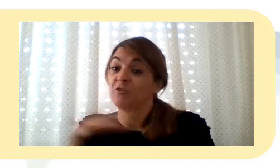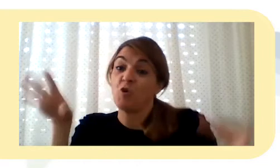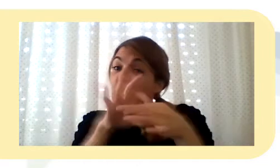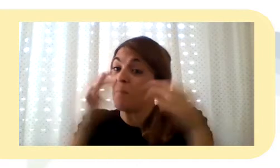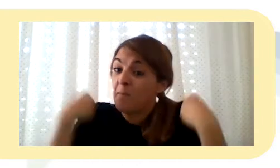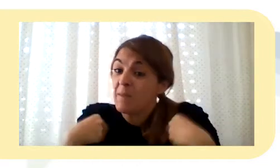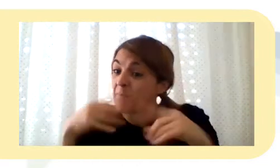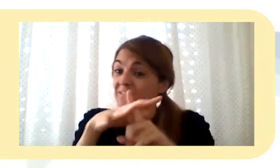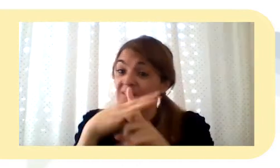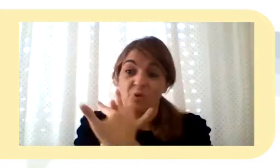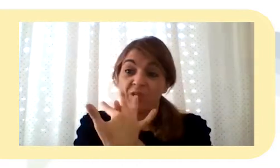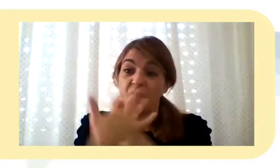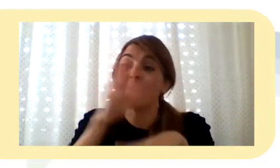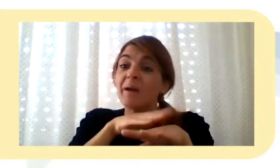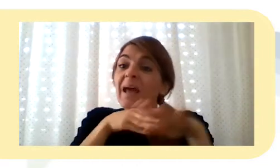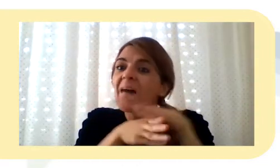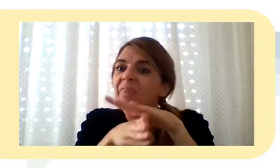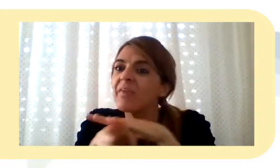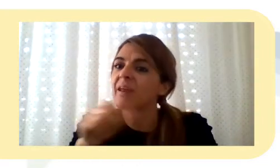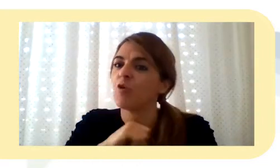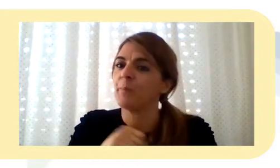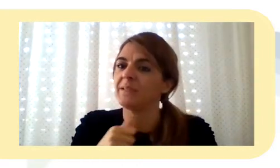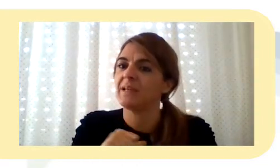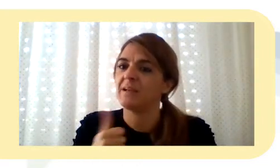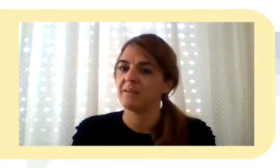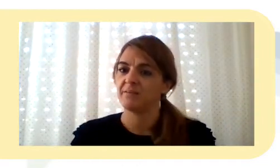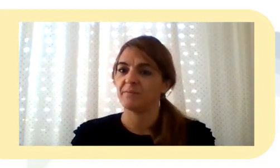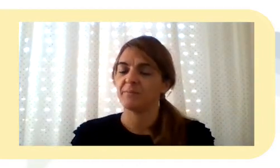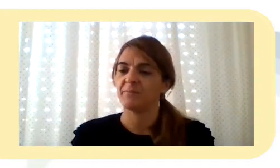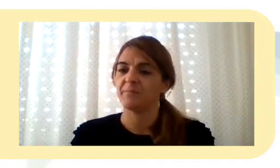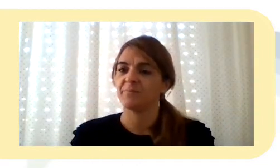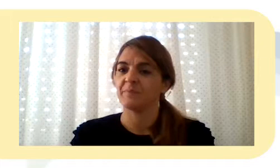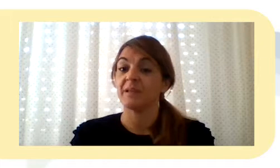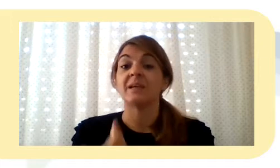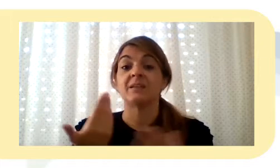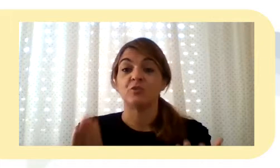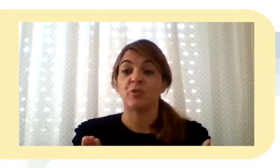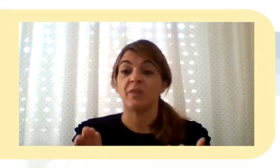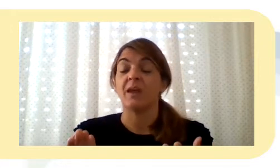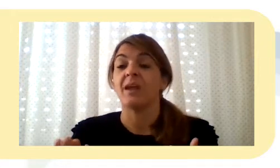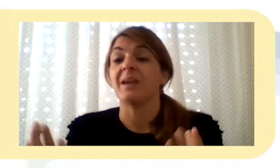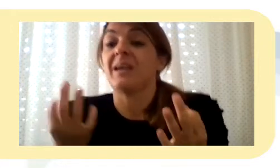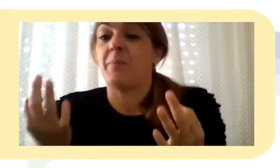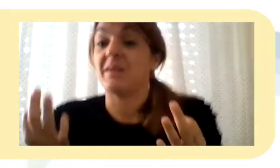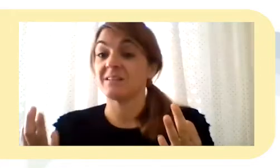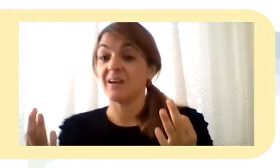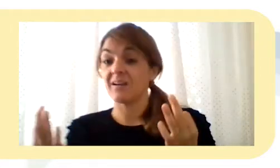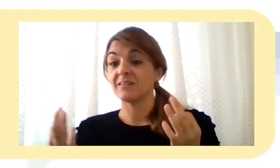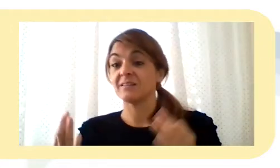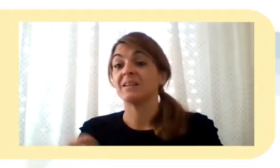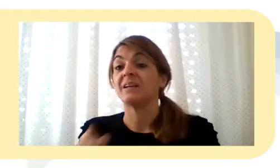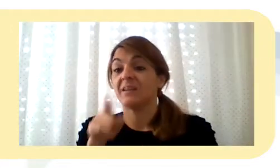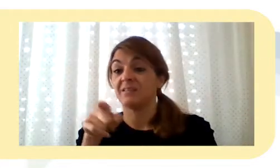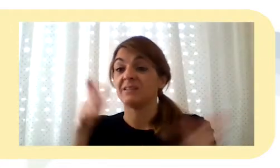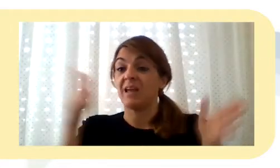poder acceder a los hospitales. Porque lo que estaba pasando ya en aquella época, que hubo estudios en